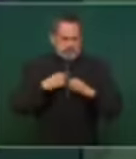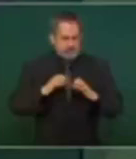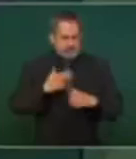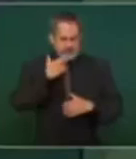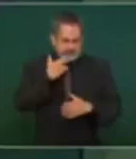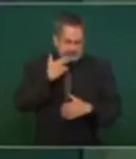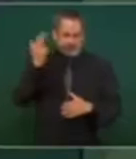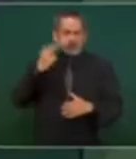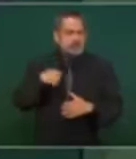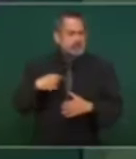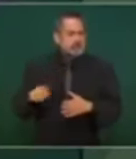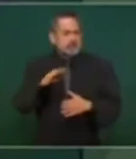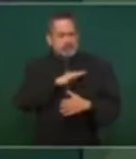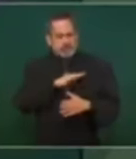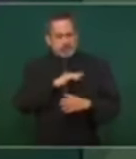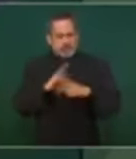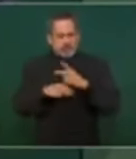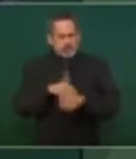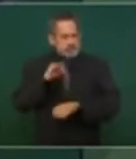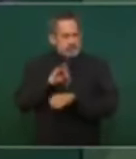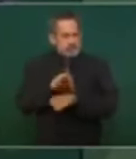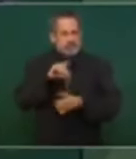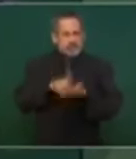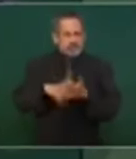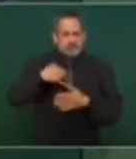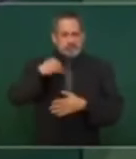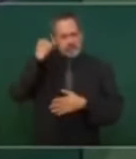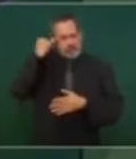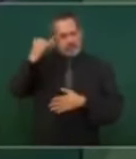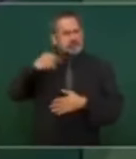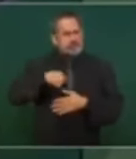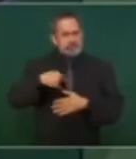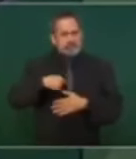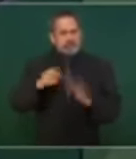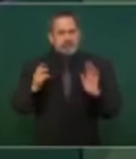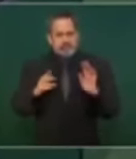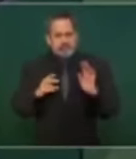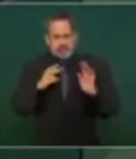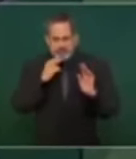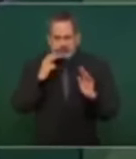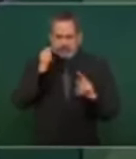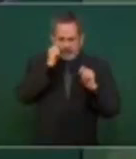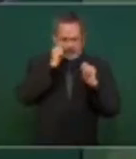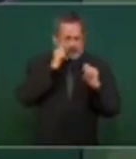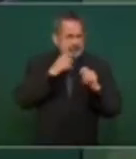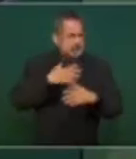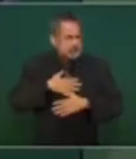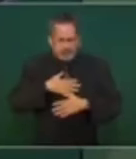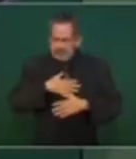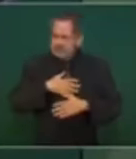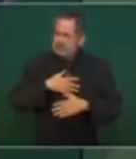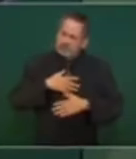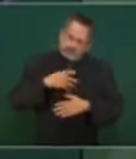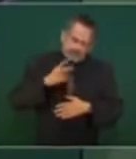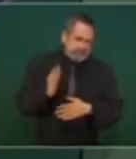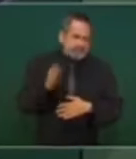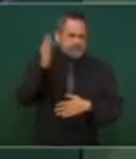pero sí, por defender sus ideales, sí puede poner en riesgo su vida.